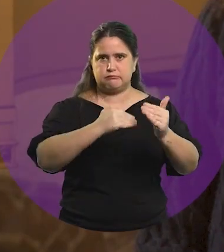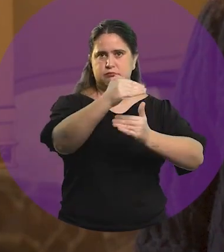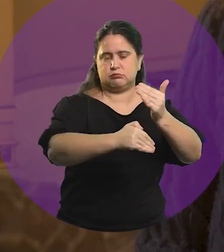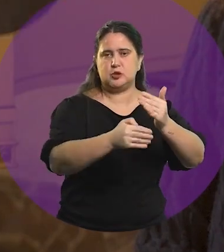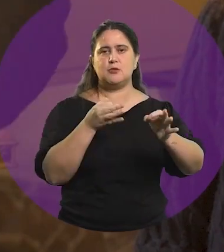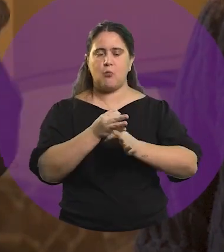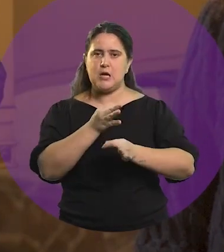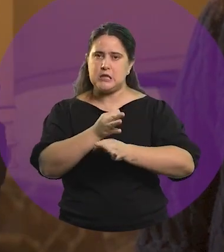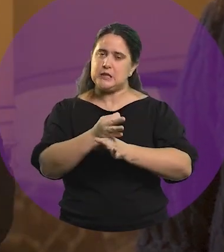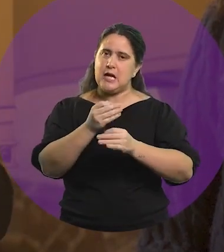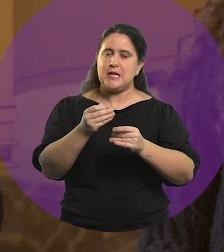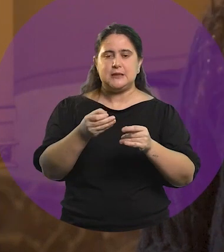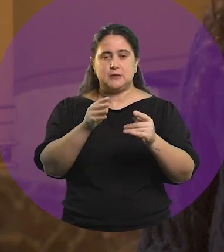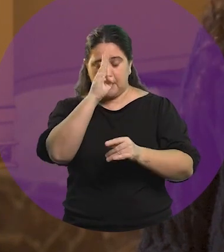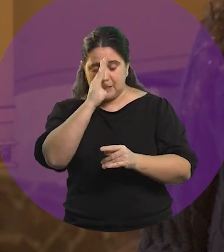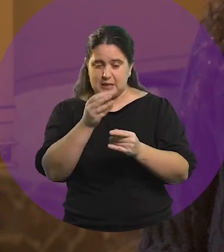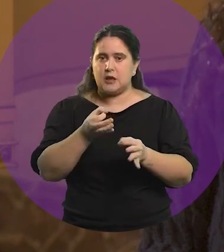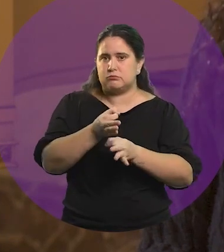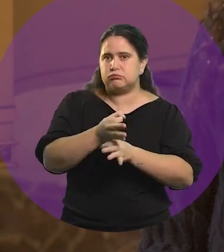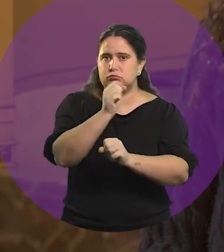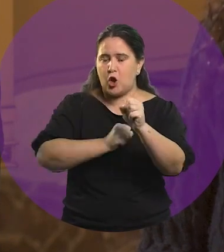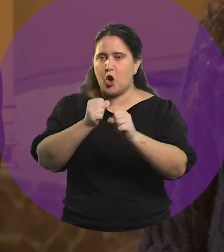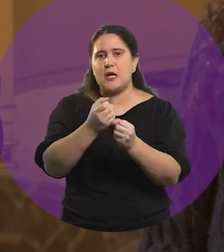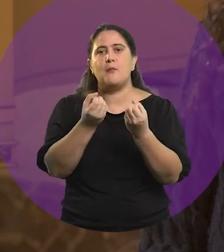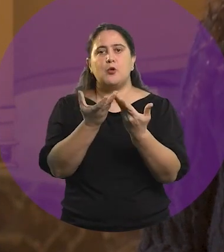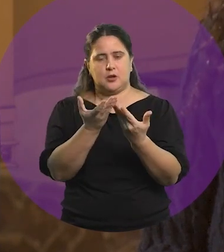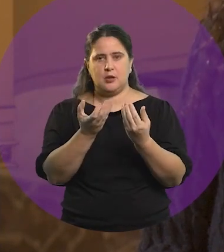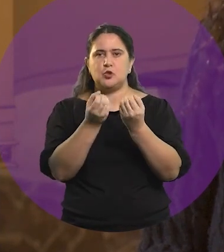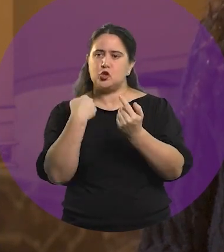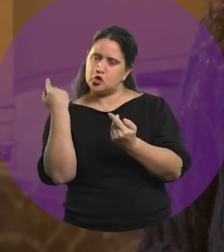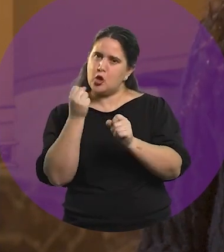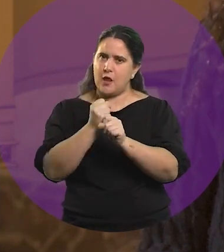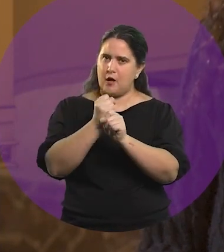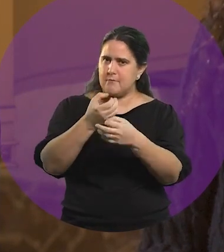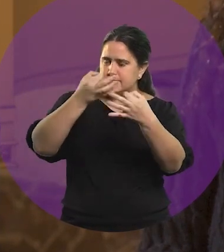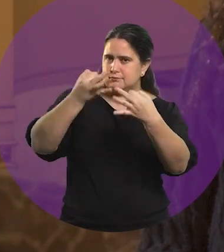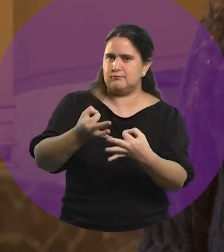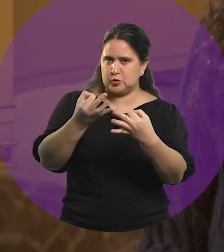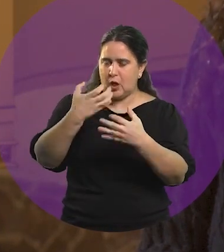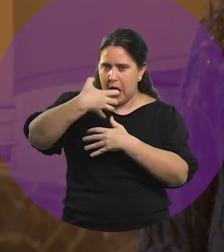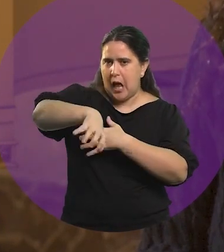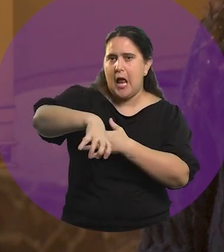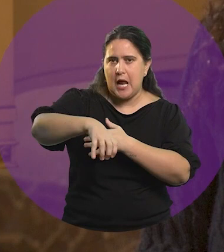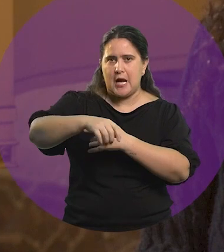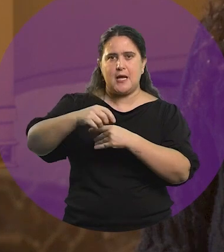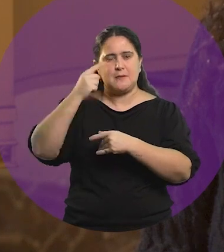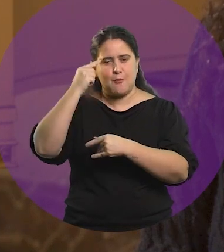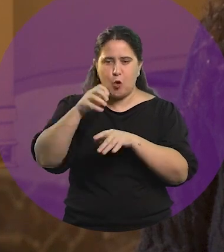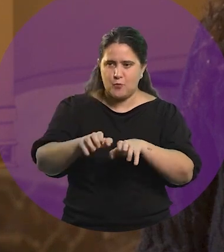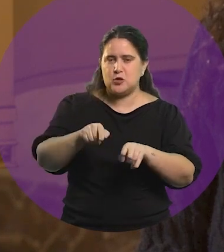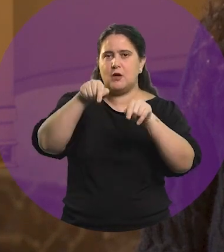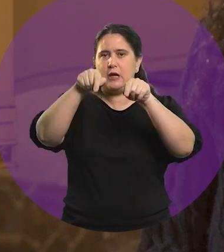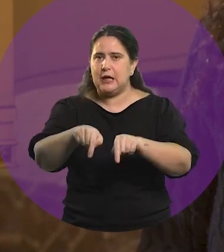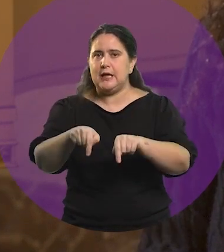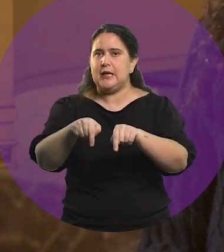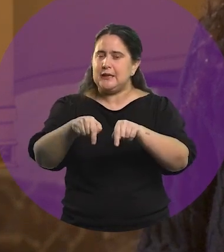Entonces, ahí dice enseñanza y aprendizaje STEM, porque hemos hecho específicamente, hemos trabajado, por ejemplo, tenemos un área de pensamiento computacional, donde